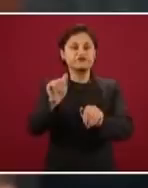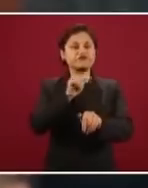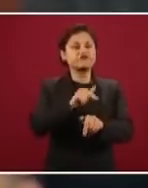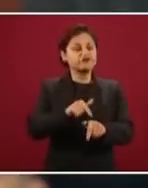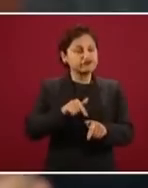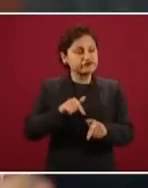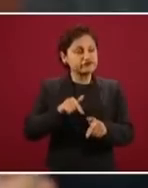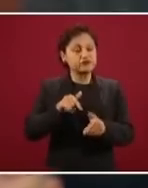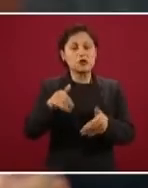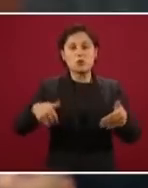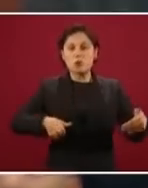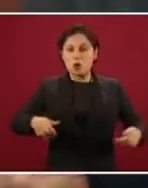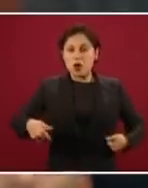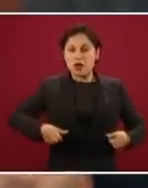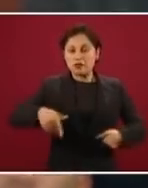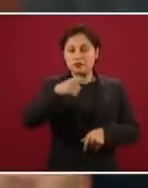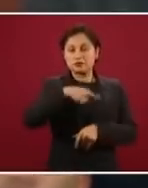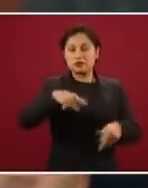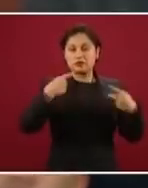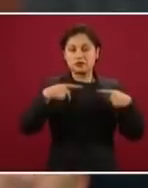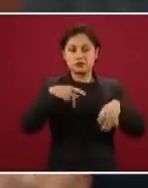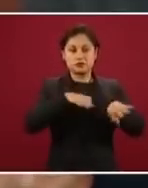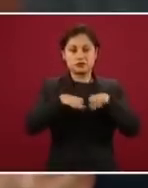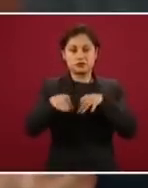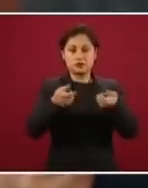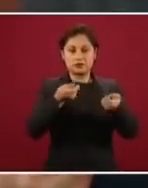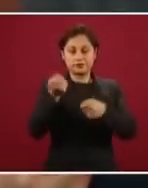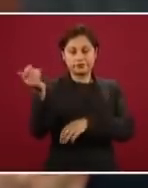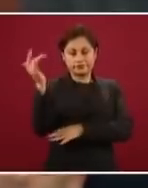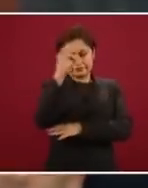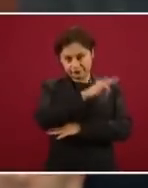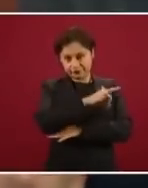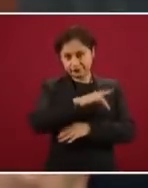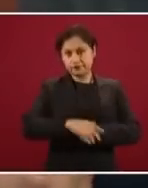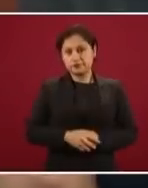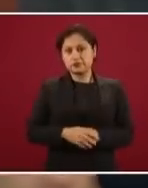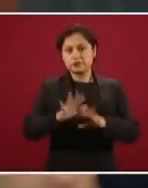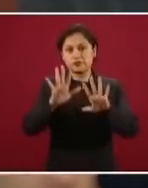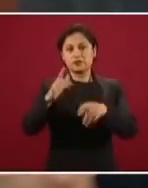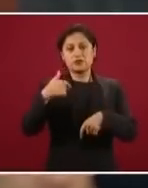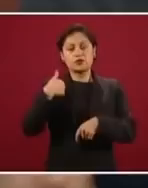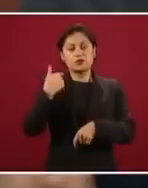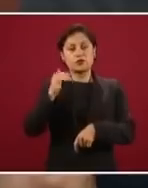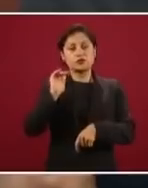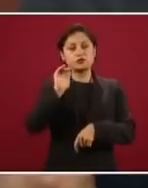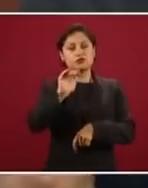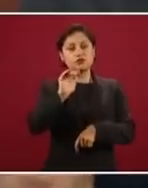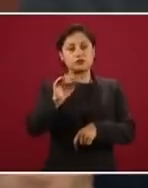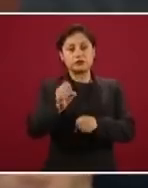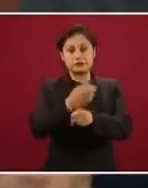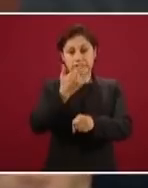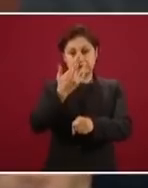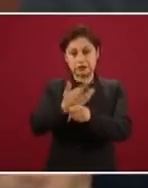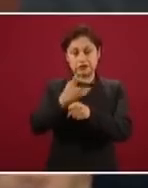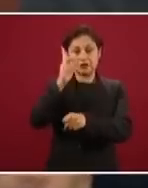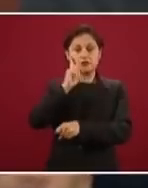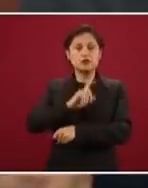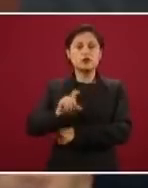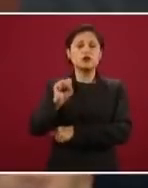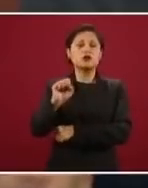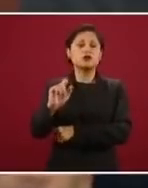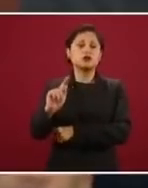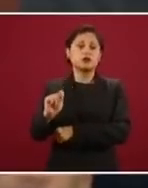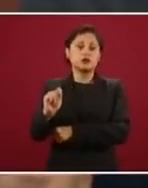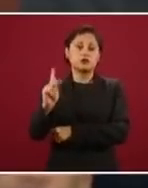este no he podido no tenido contacto con la secreta de trabajo con la secretaria del trabajo ayer se